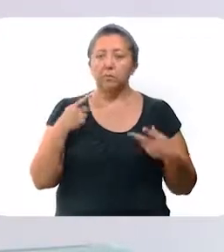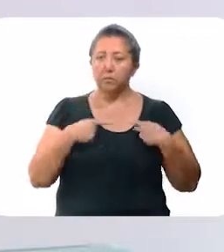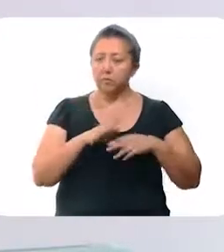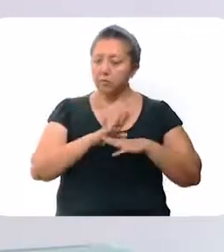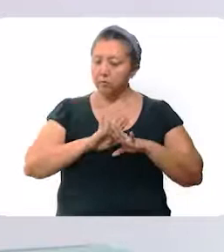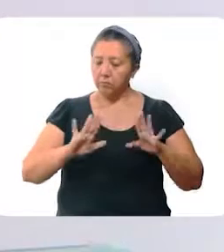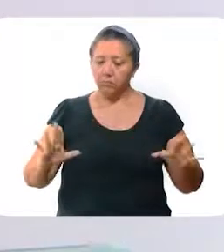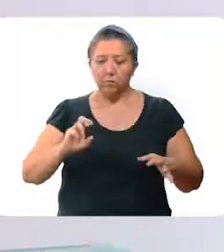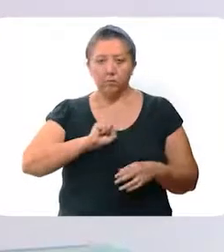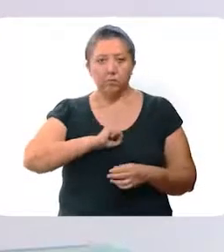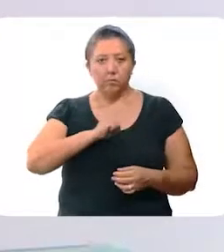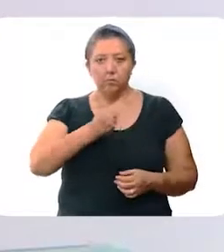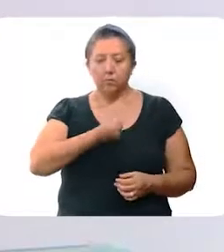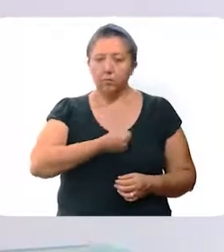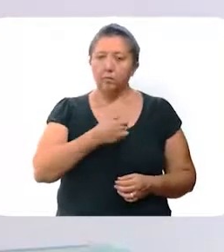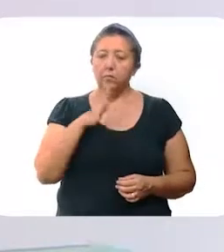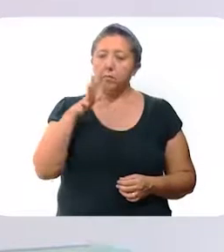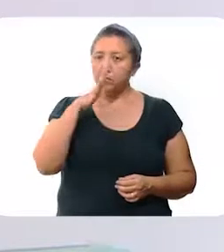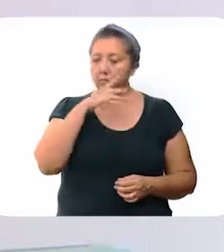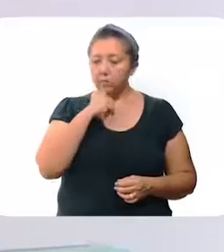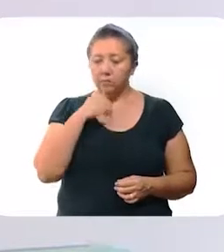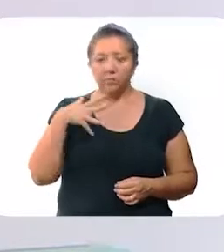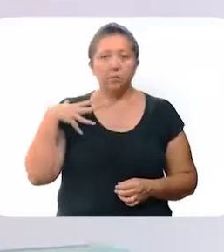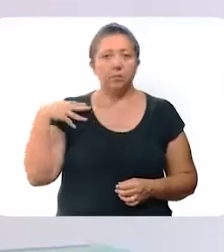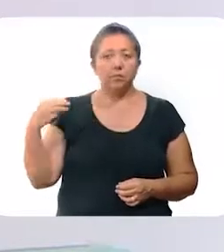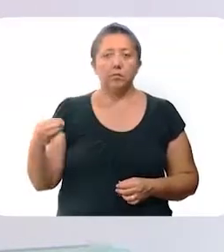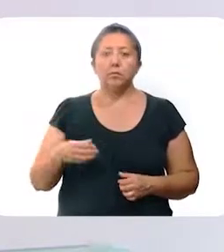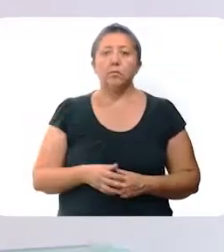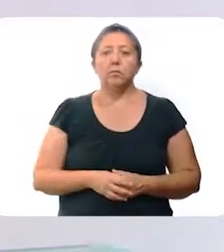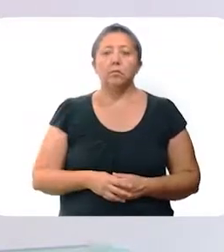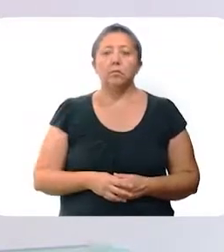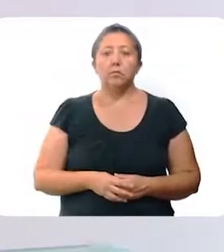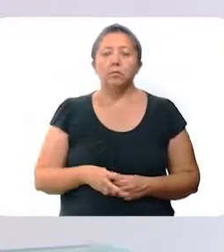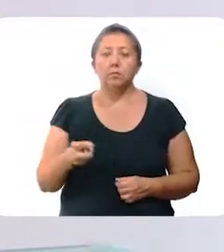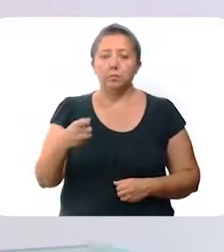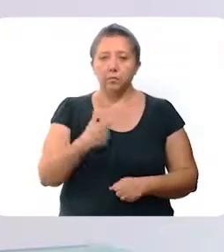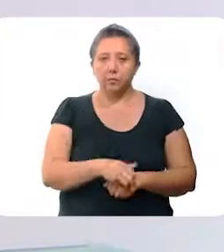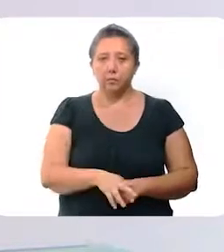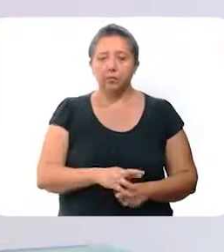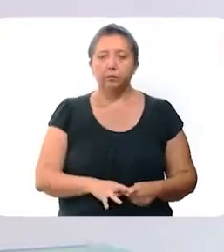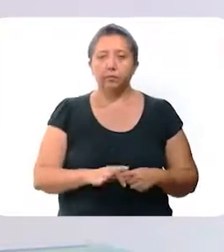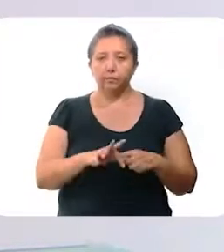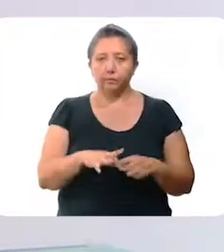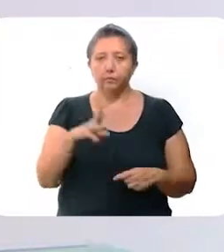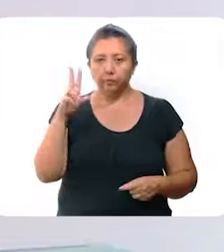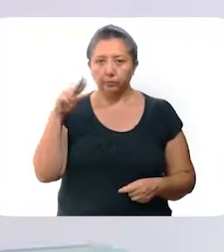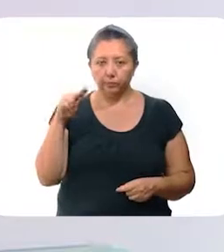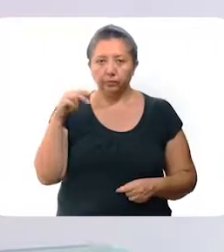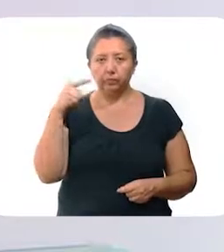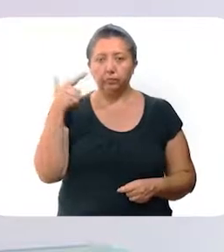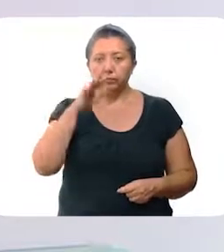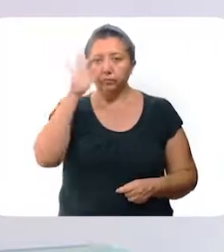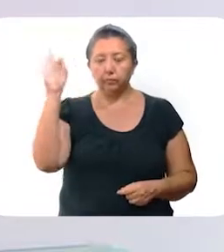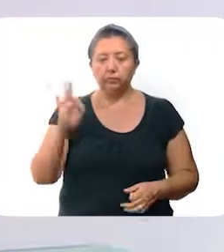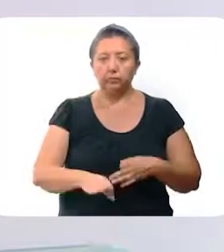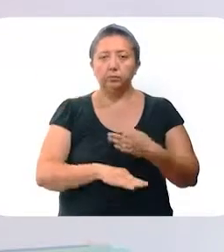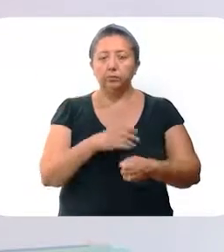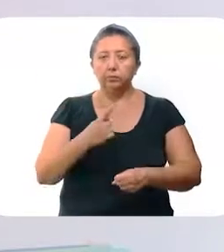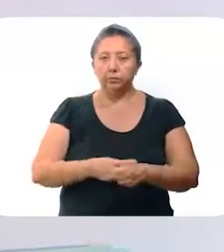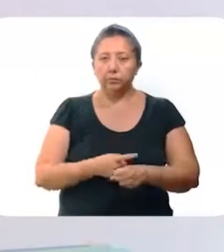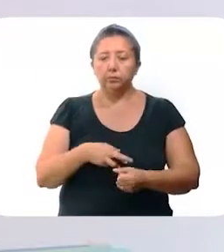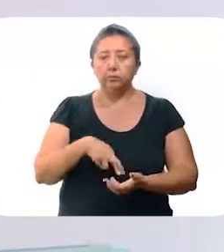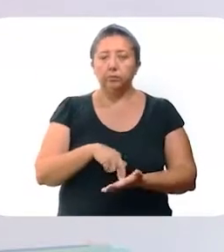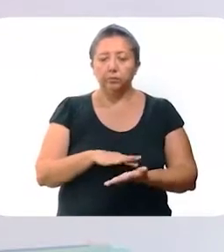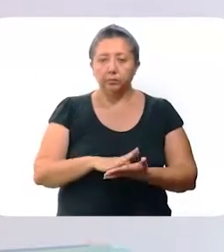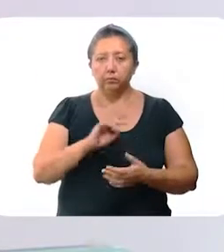ya se recuperaron, no presentan síntomas ni pueden contagiar. Esta cifra representa el 87% del total